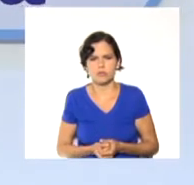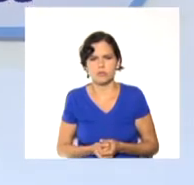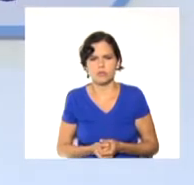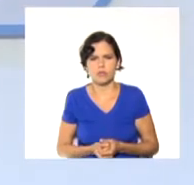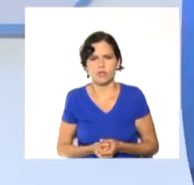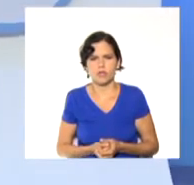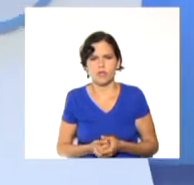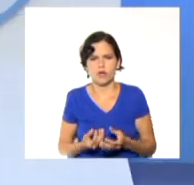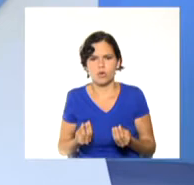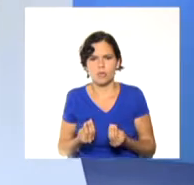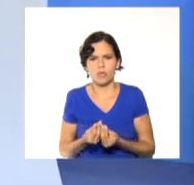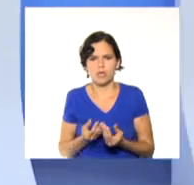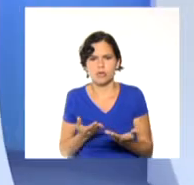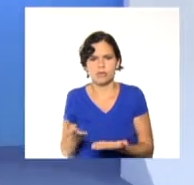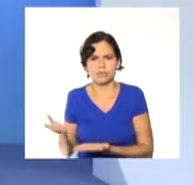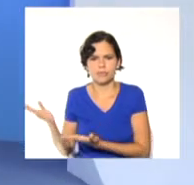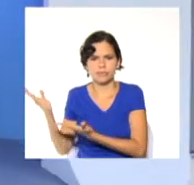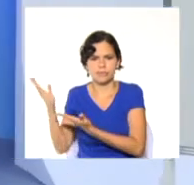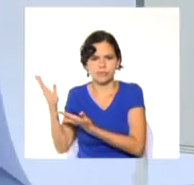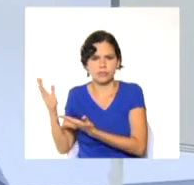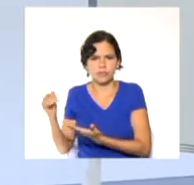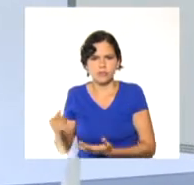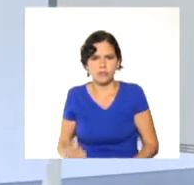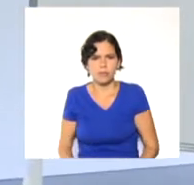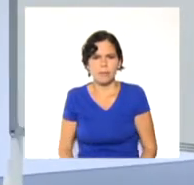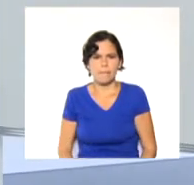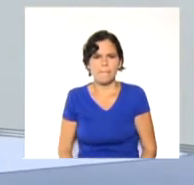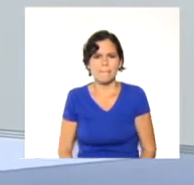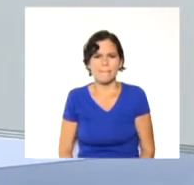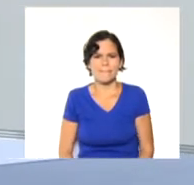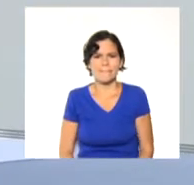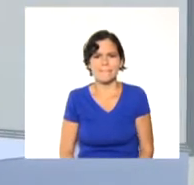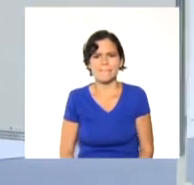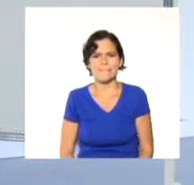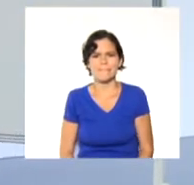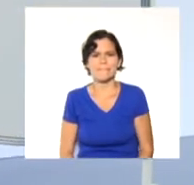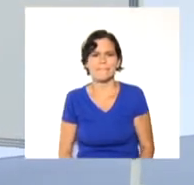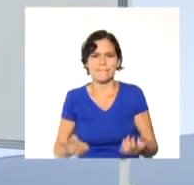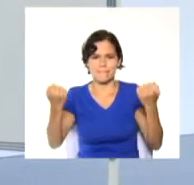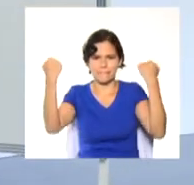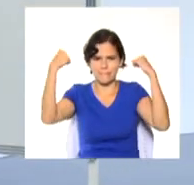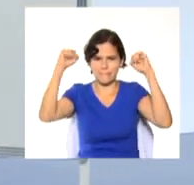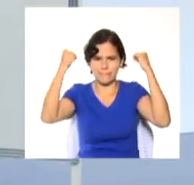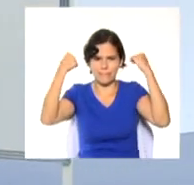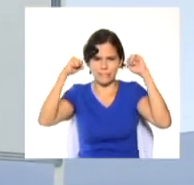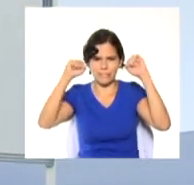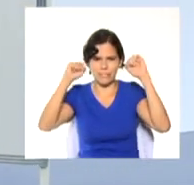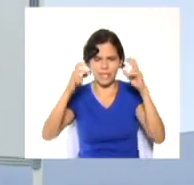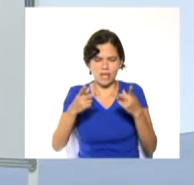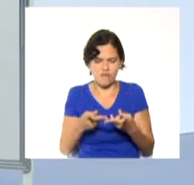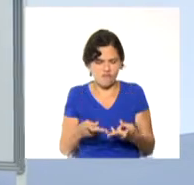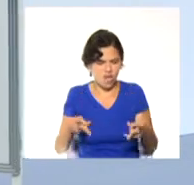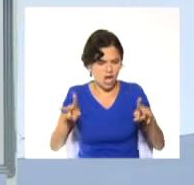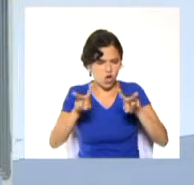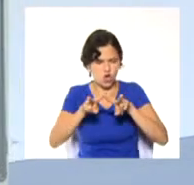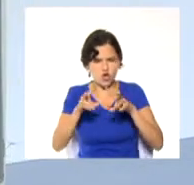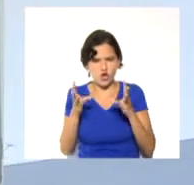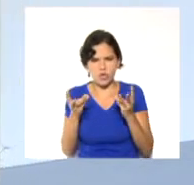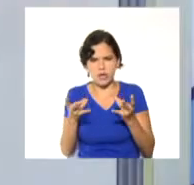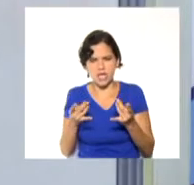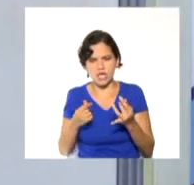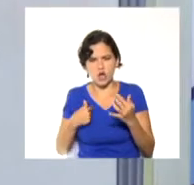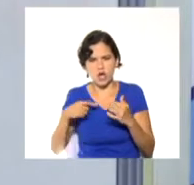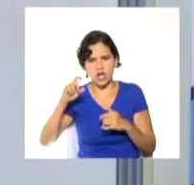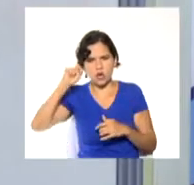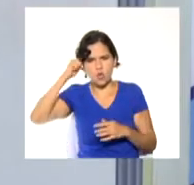me acompañen acá a la pizarra donde tenemos entonces un pequeño ejercicio de valor numérico. Recuerden